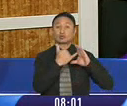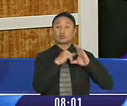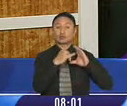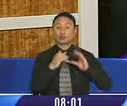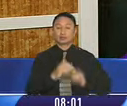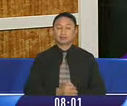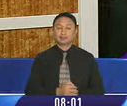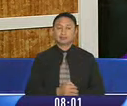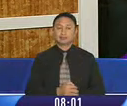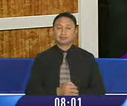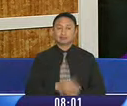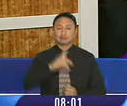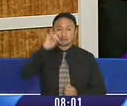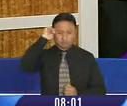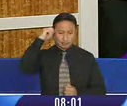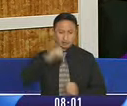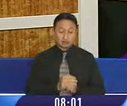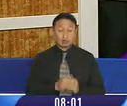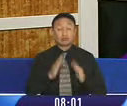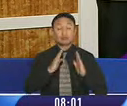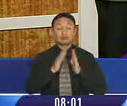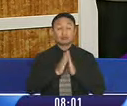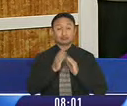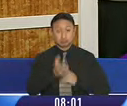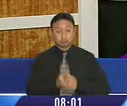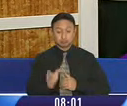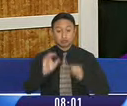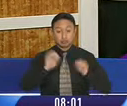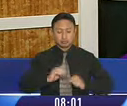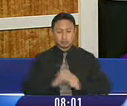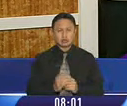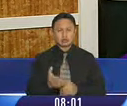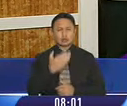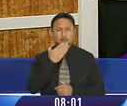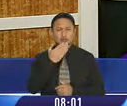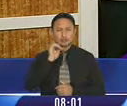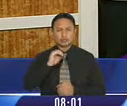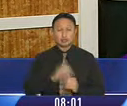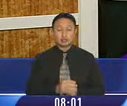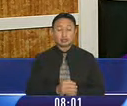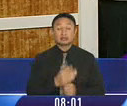098-518-4393. Recuerde que si está saliendo de su casa, puede sintonizarnos también en